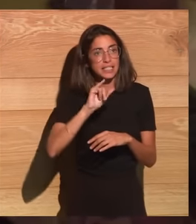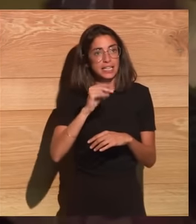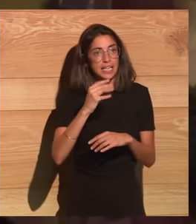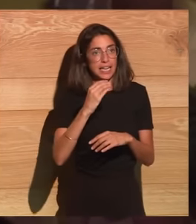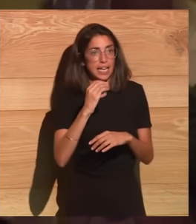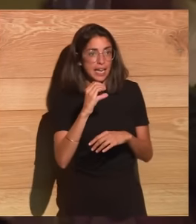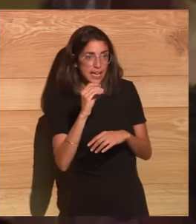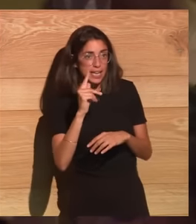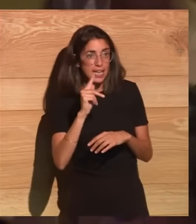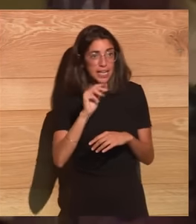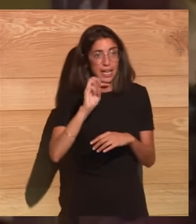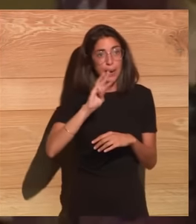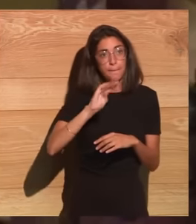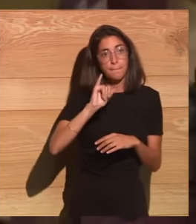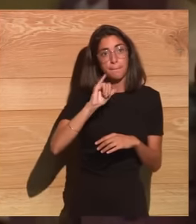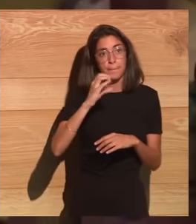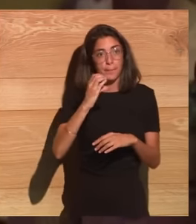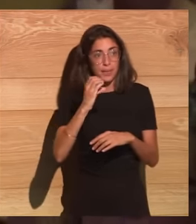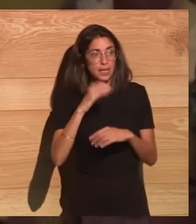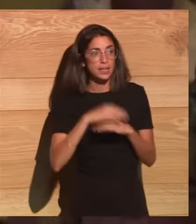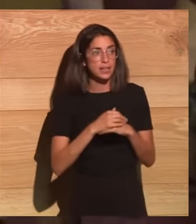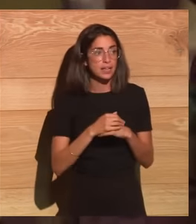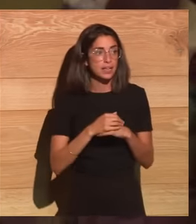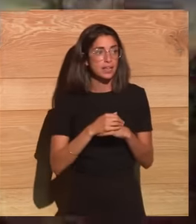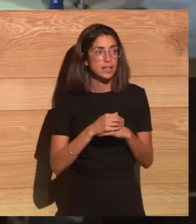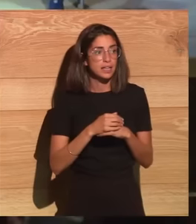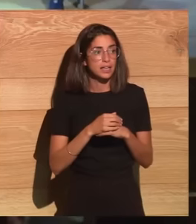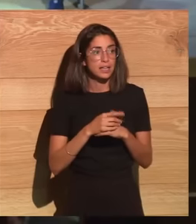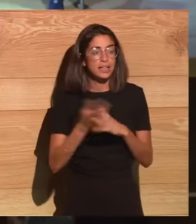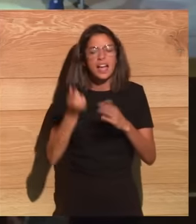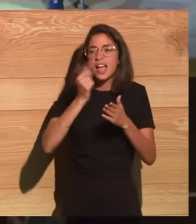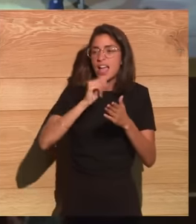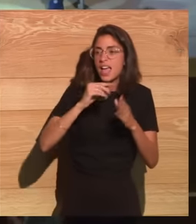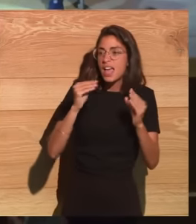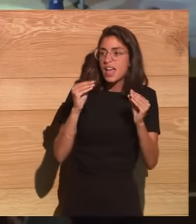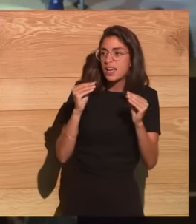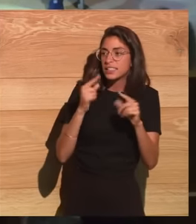que tienes en el libro. Felipe, ¿te ha escrito Juan la pregunta?